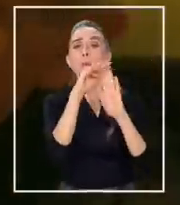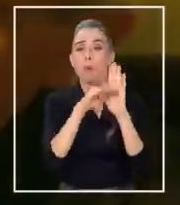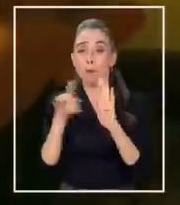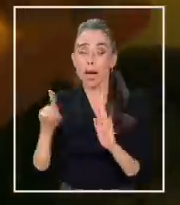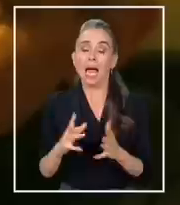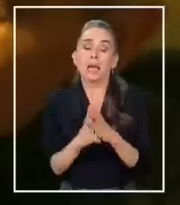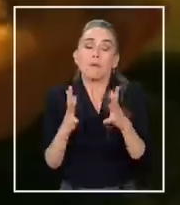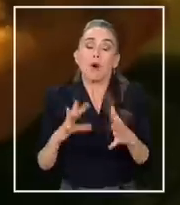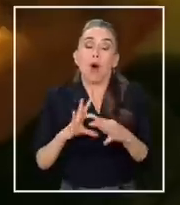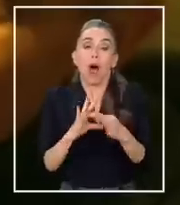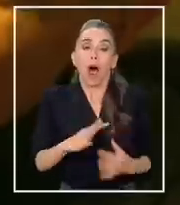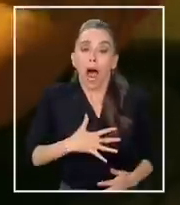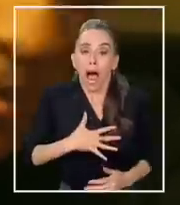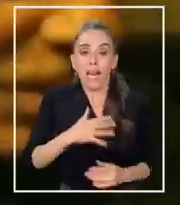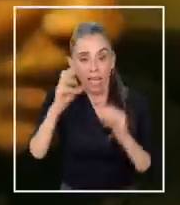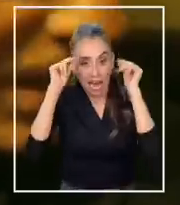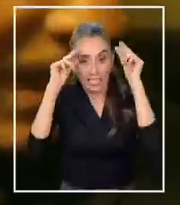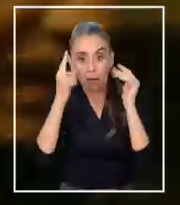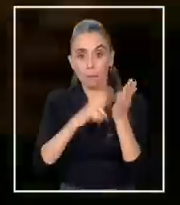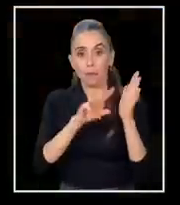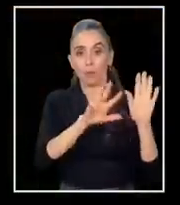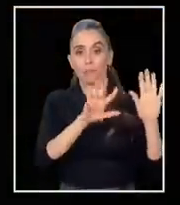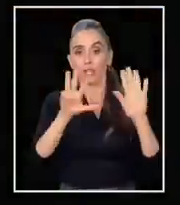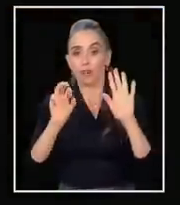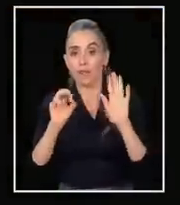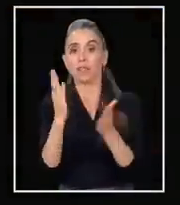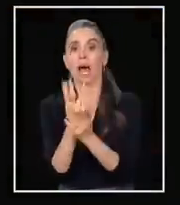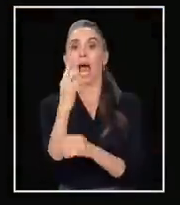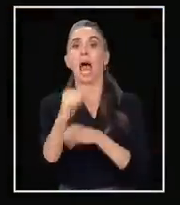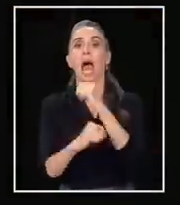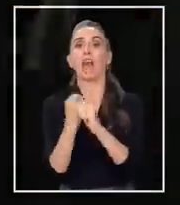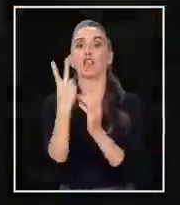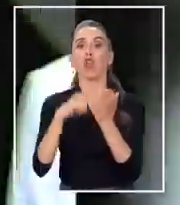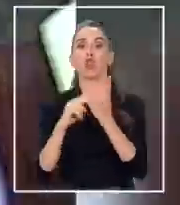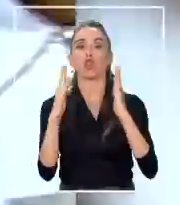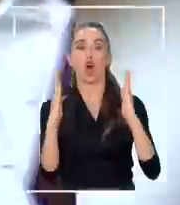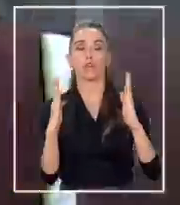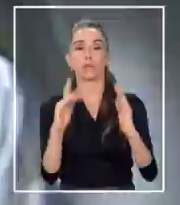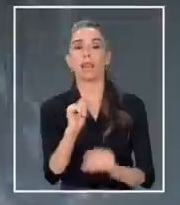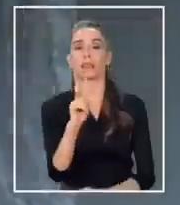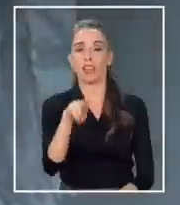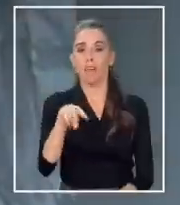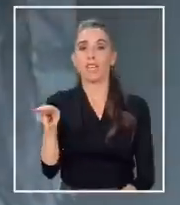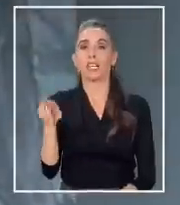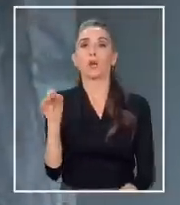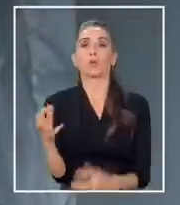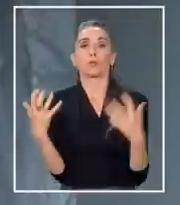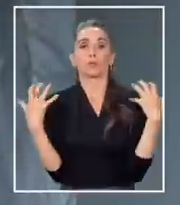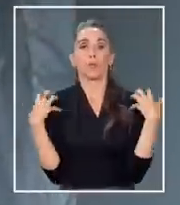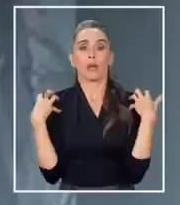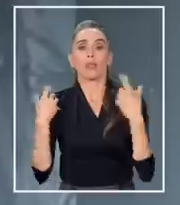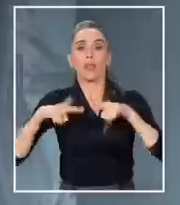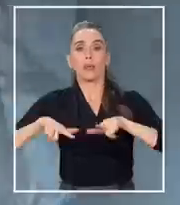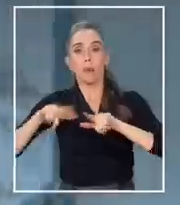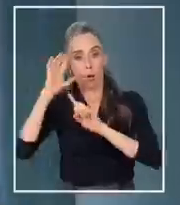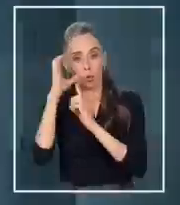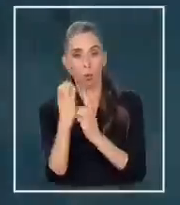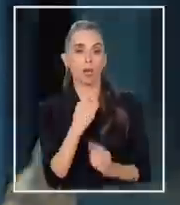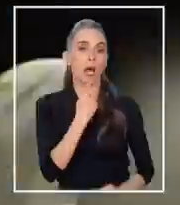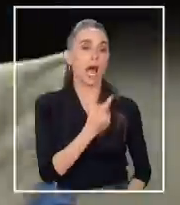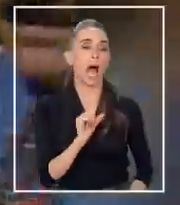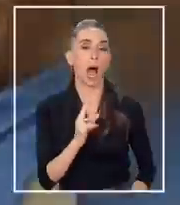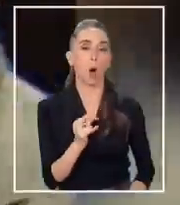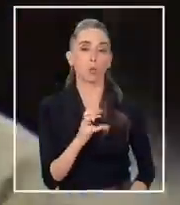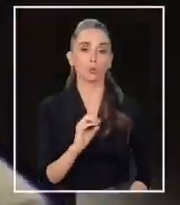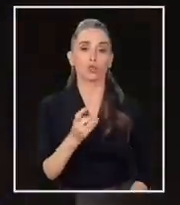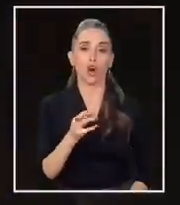creatividad inundaron TVN entre 1990 y el 2000, justo cuando él estuvo a cargo del área cultural. Y Augusto Góngora,